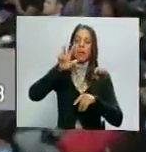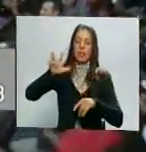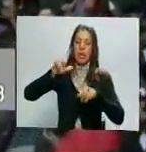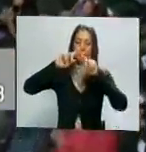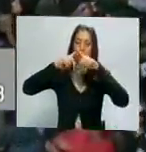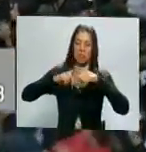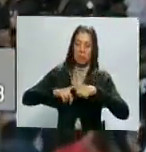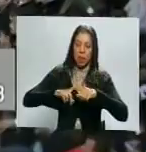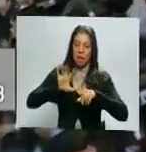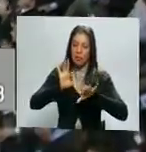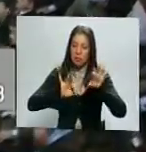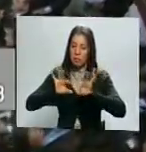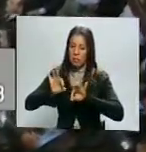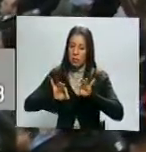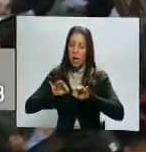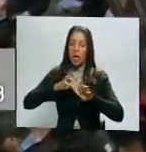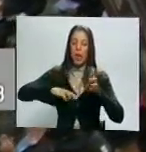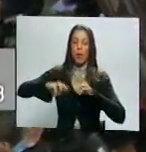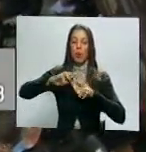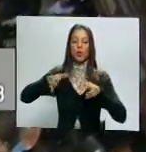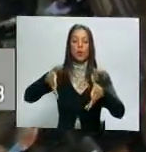En medio de esa arremetida,